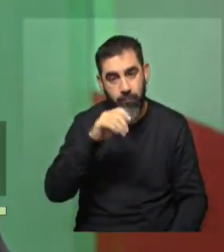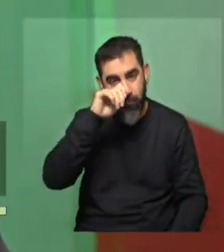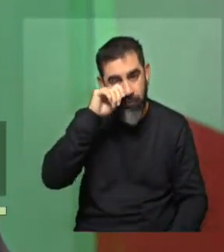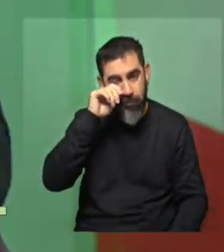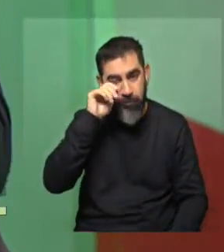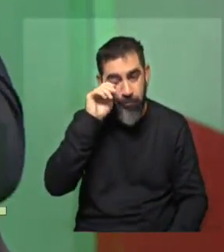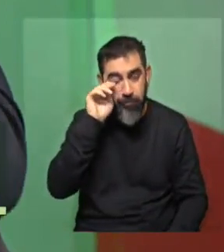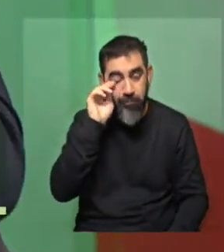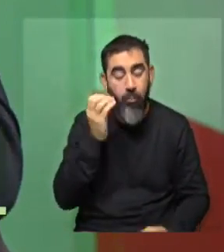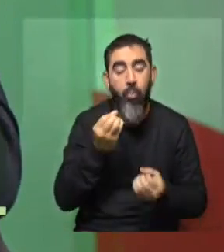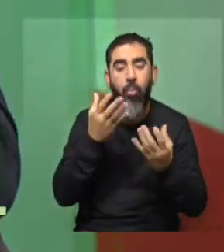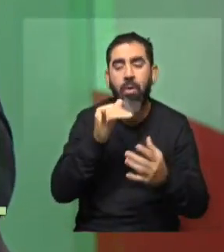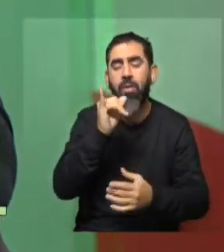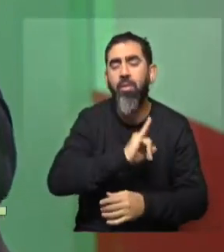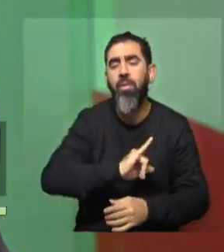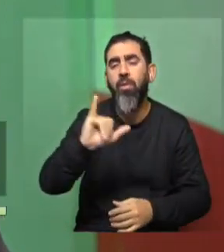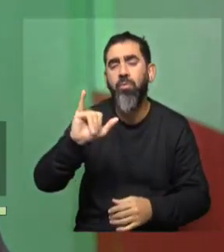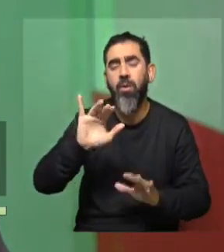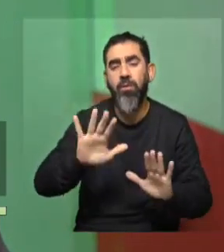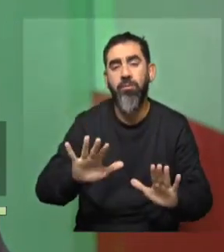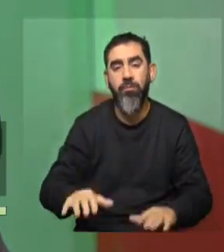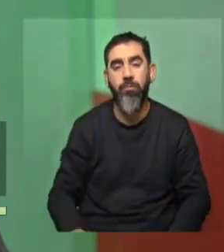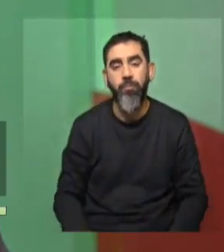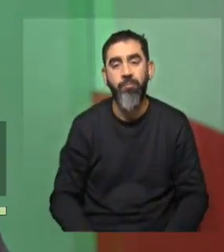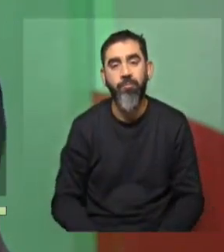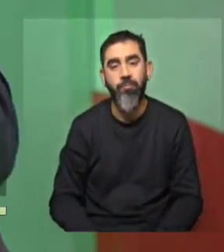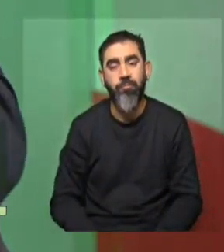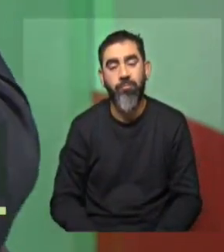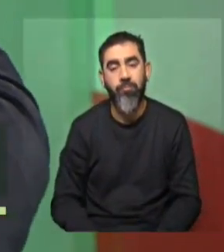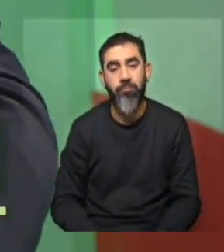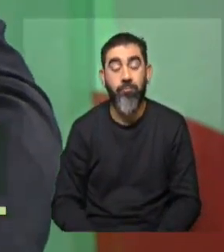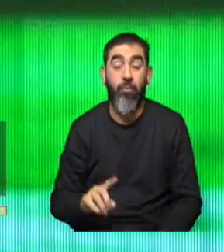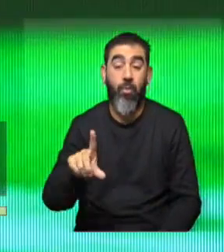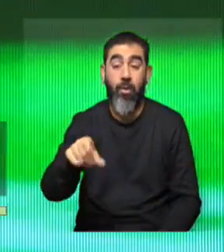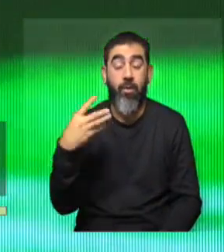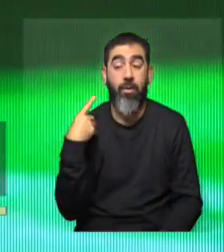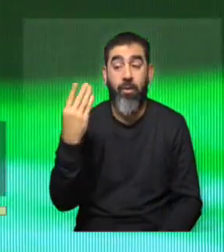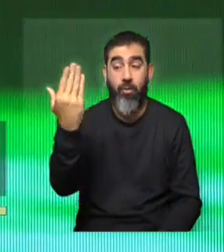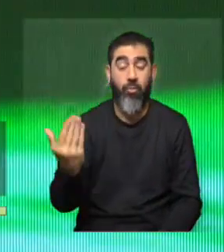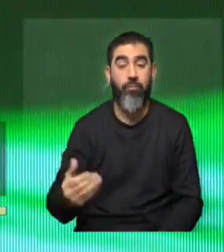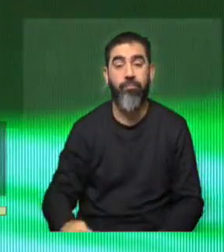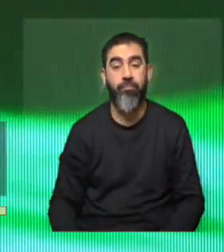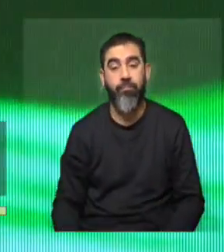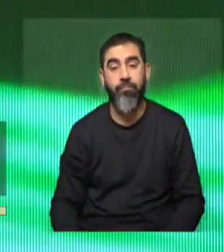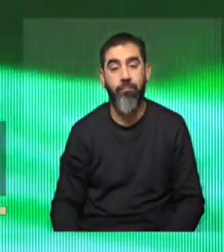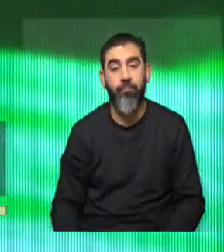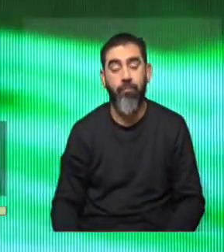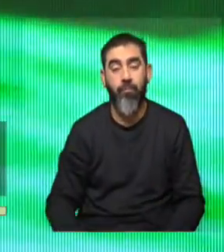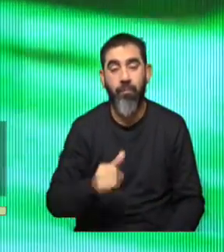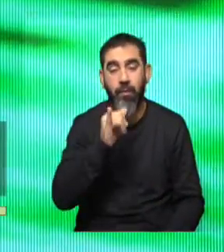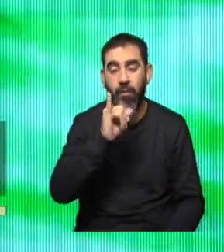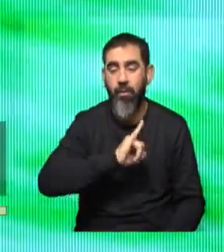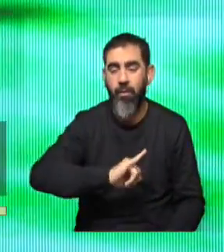está esa situación Por qué se hace esa denuncia por h que de alguna manera lo lo indica usted como exdirector allí bueno esa denuncia es exactamente